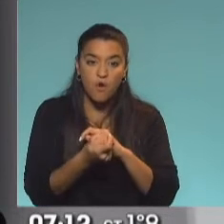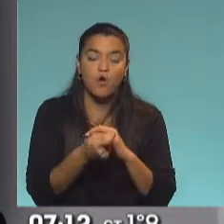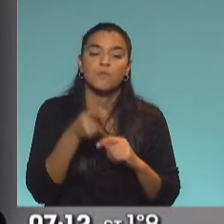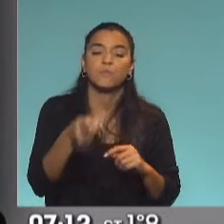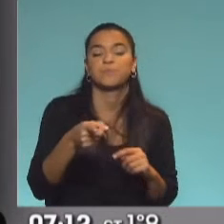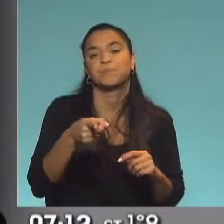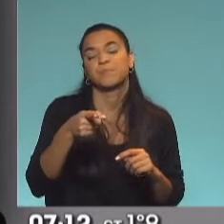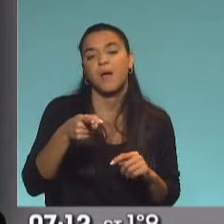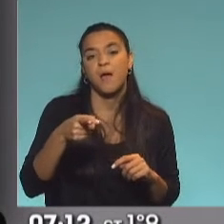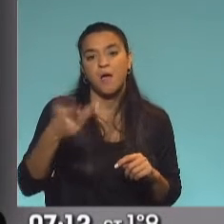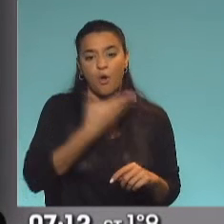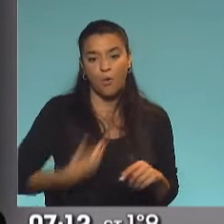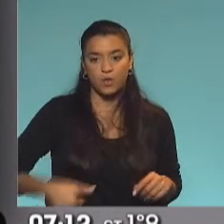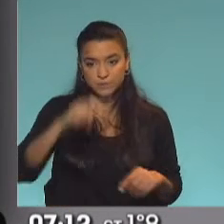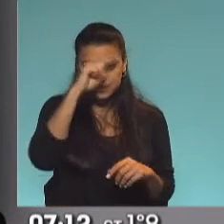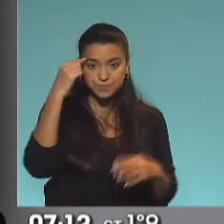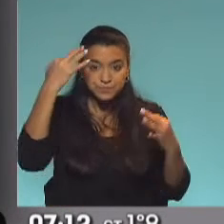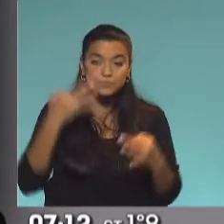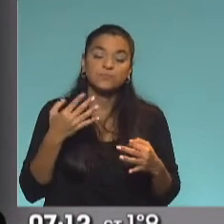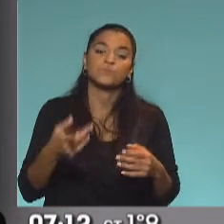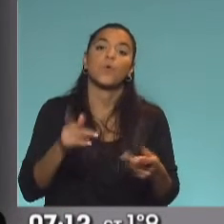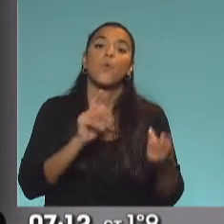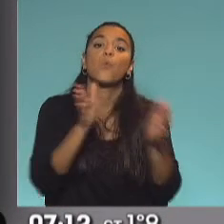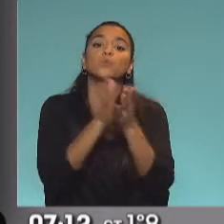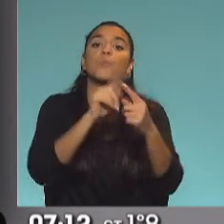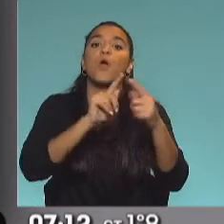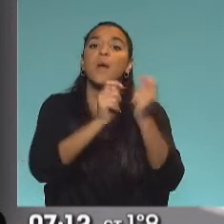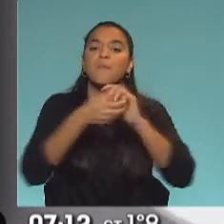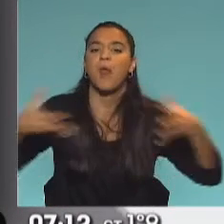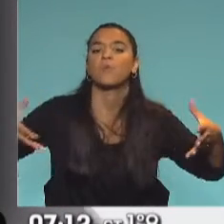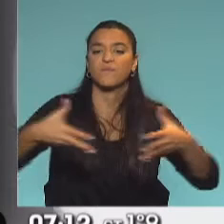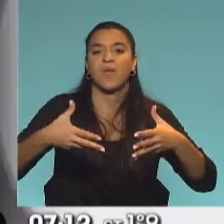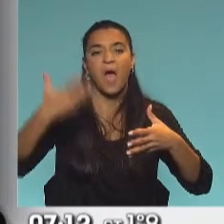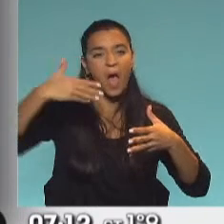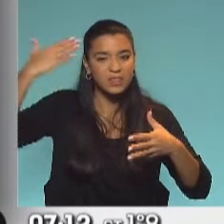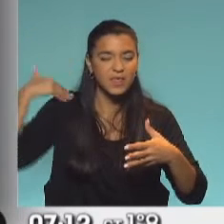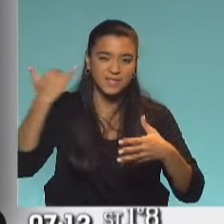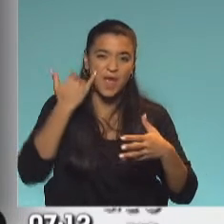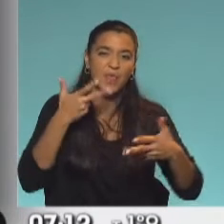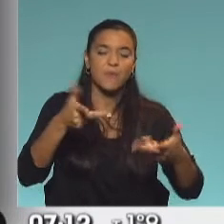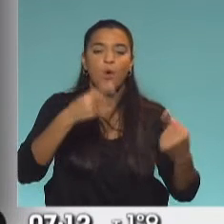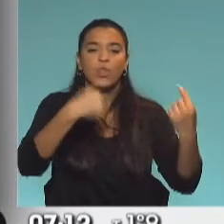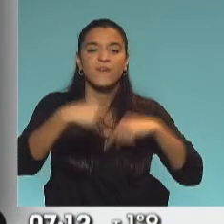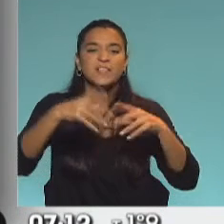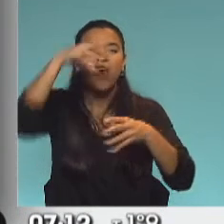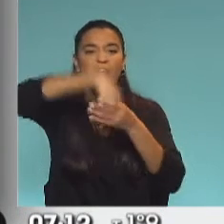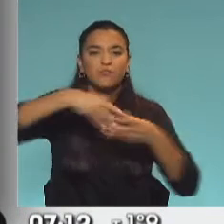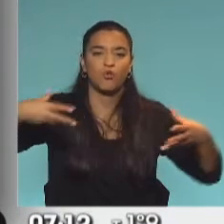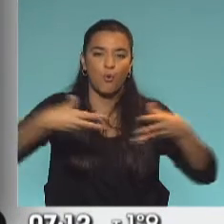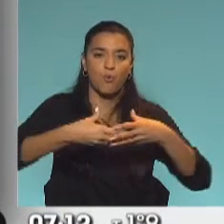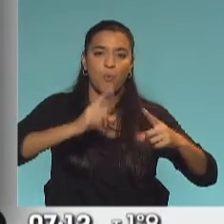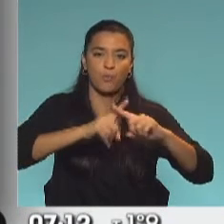el gobierno nacional le sirvió Juntos por el Cambio para unificarse. Venimos hablando hace mucho tiempo de estas diferencias internas que